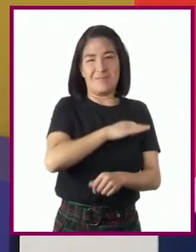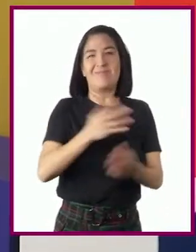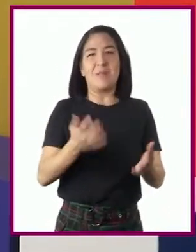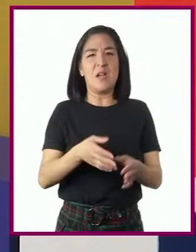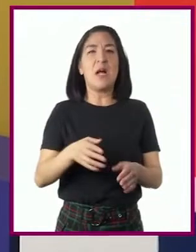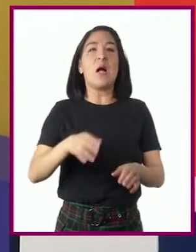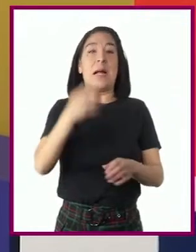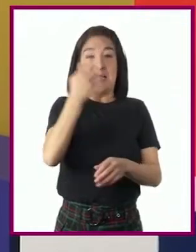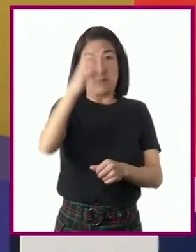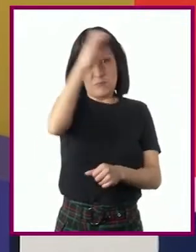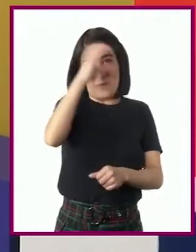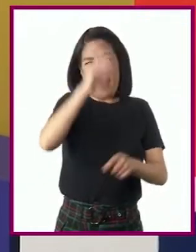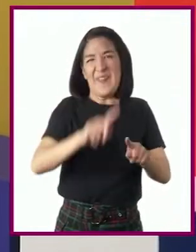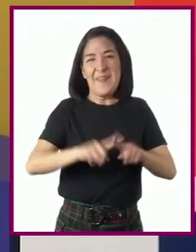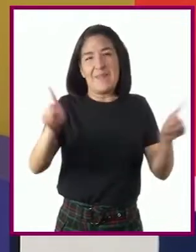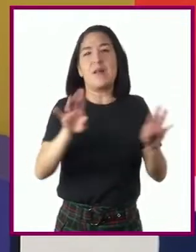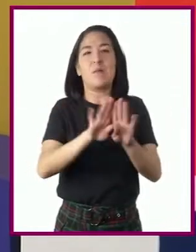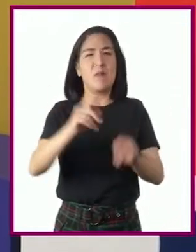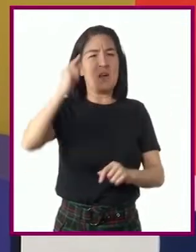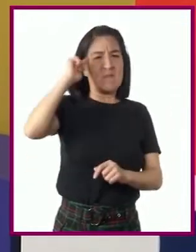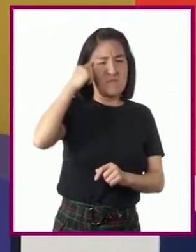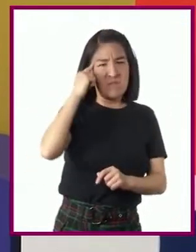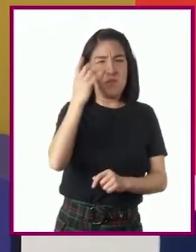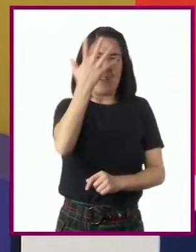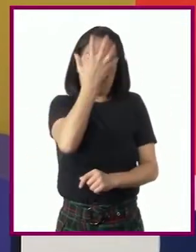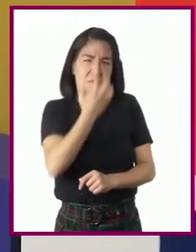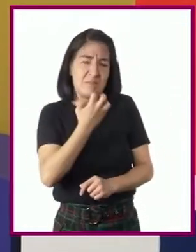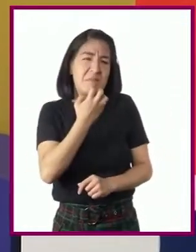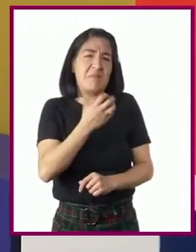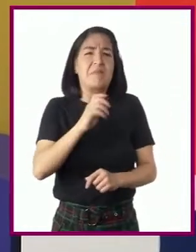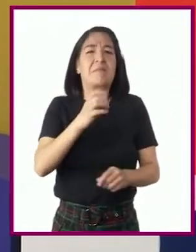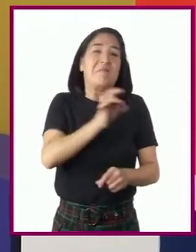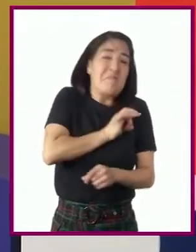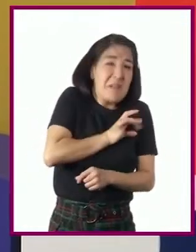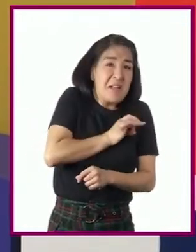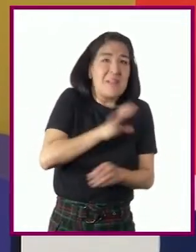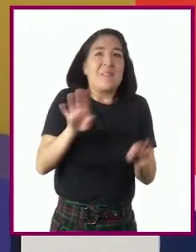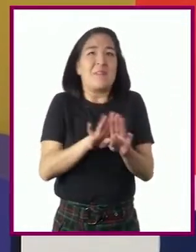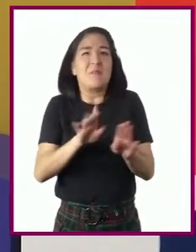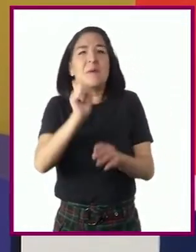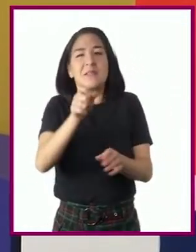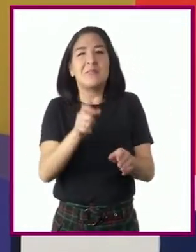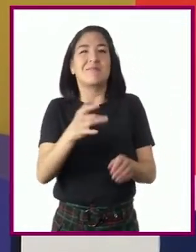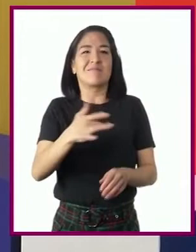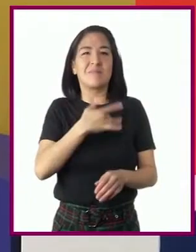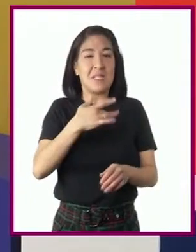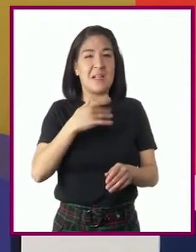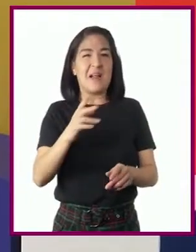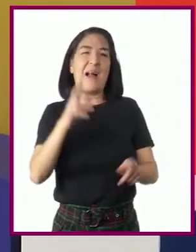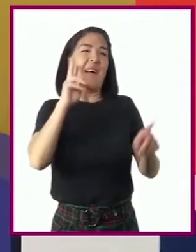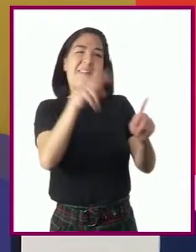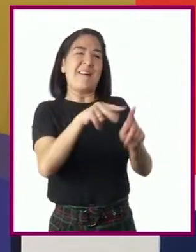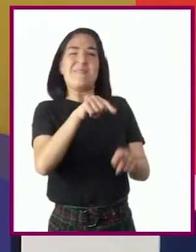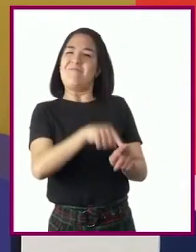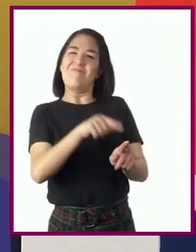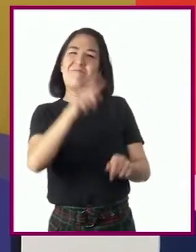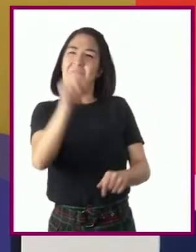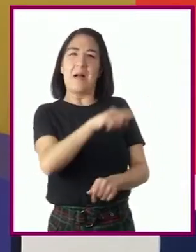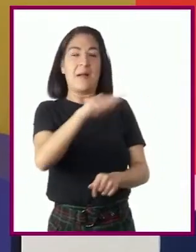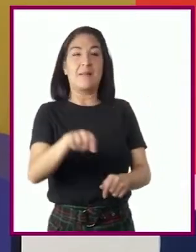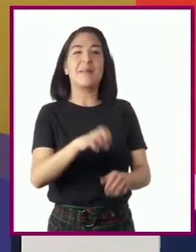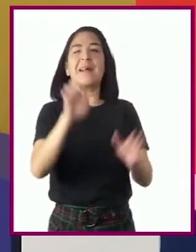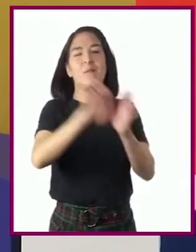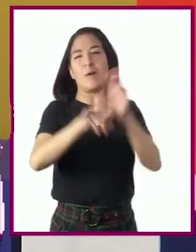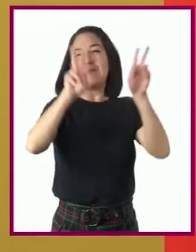el enojo, la tristeza y el miedo no suelen ser bien vistas. Por eso decimos cosas como el que se enoja